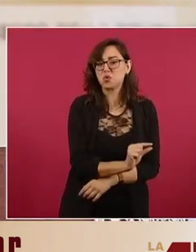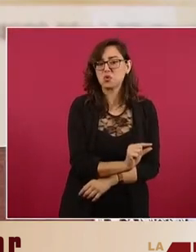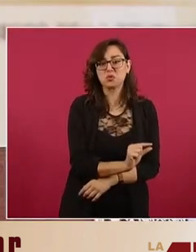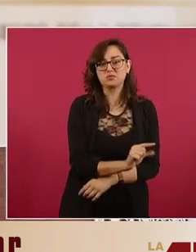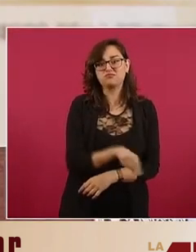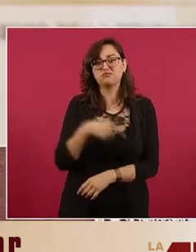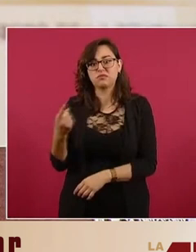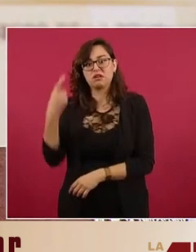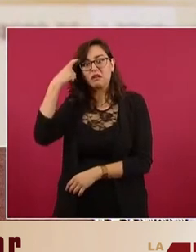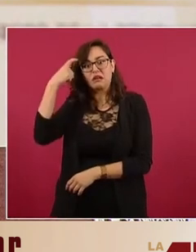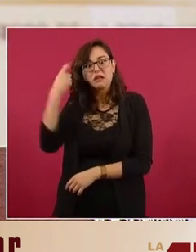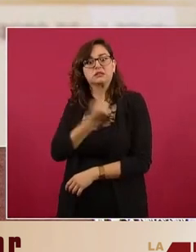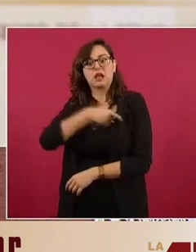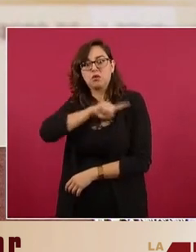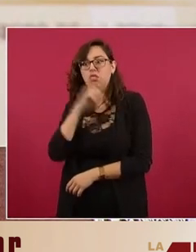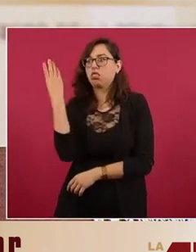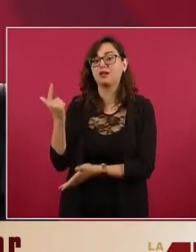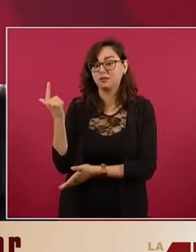considerable el daño a la salud.